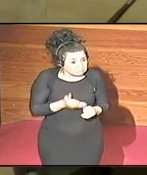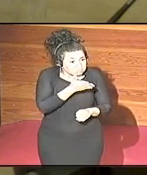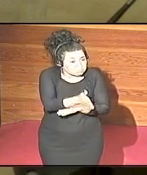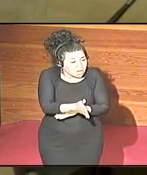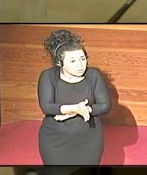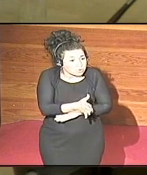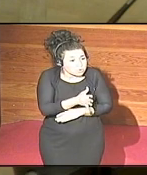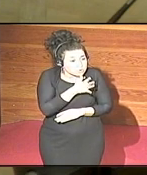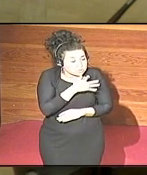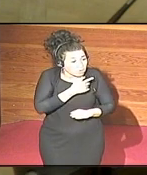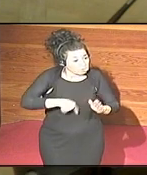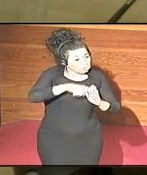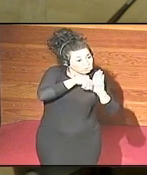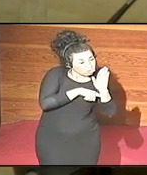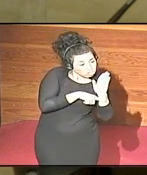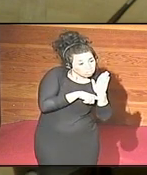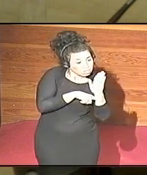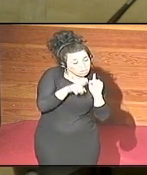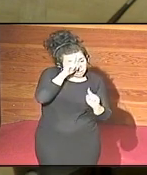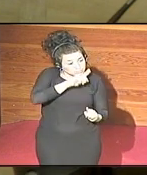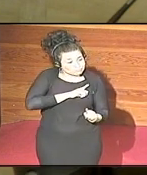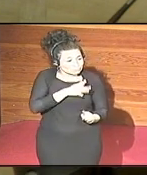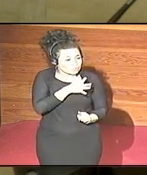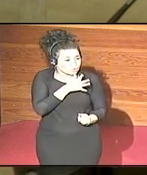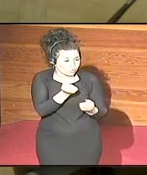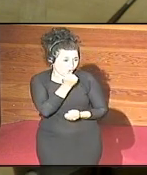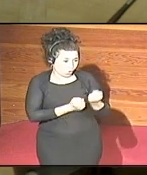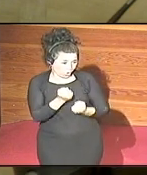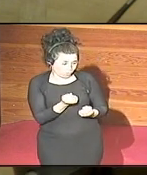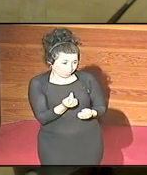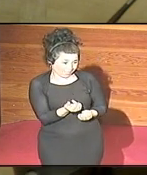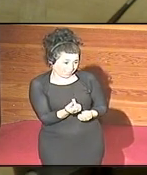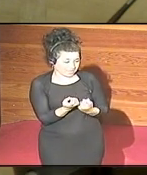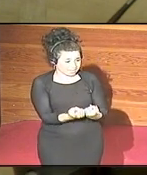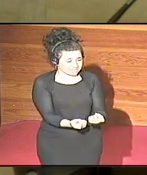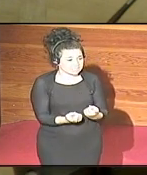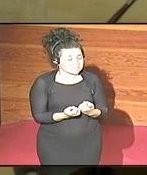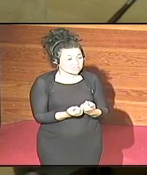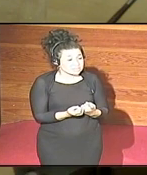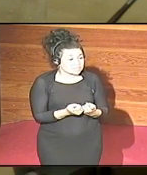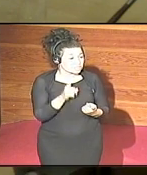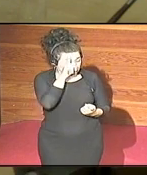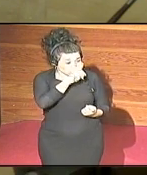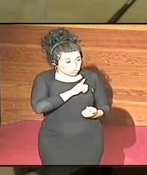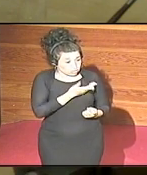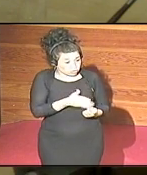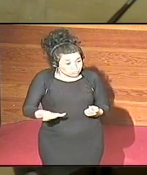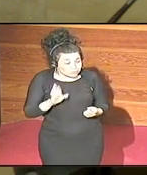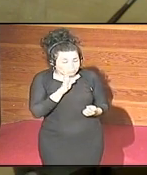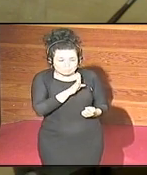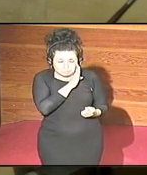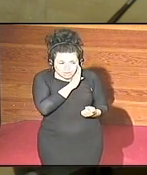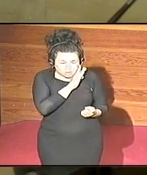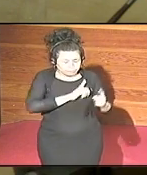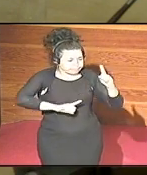han alistado por razones económicas. Las madres de soldados tienen muchos problemas para conseguir